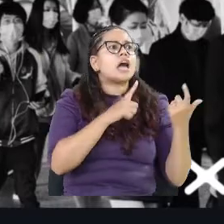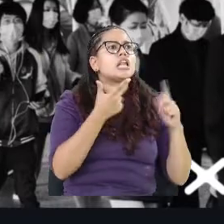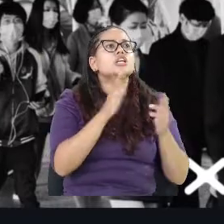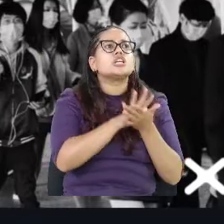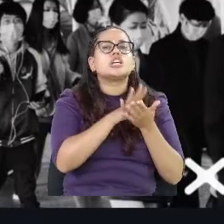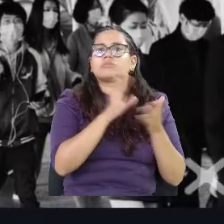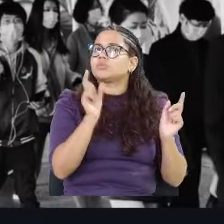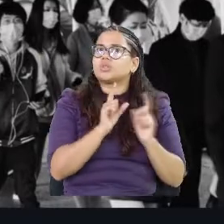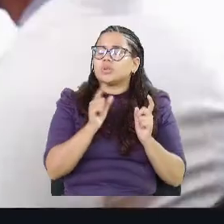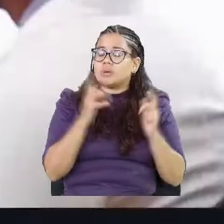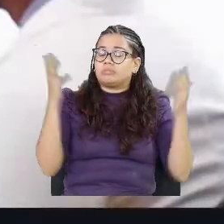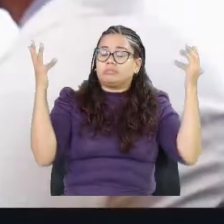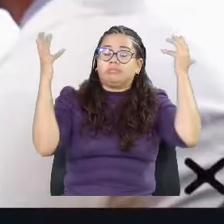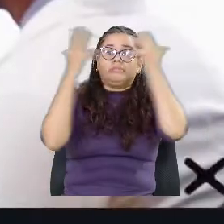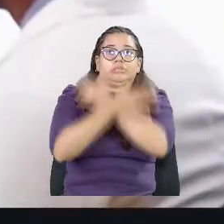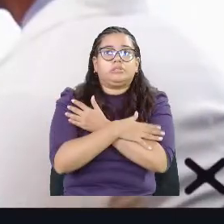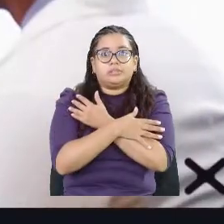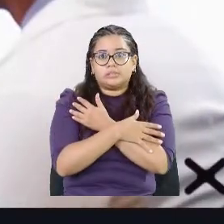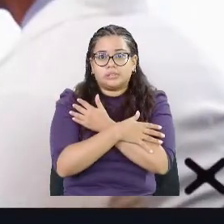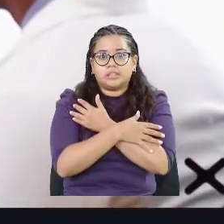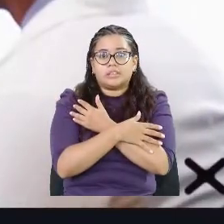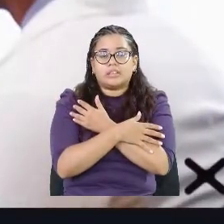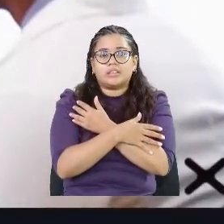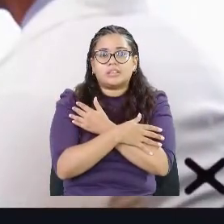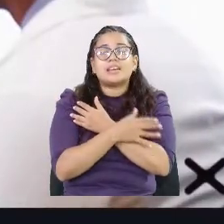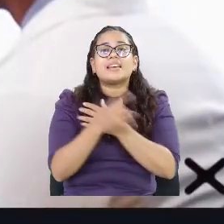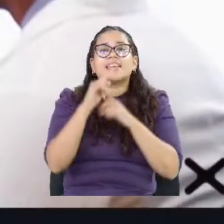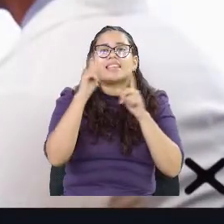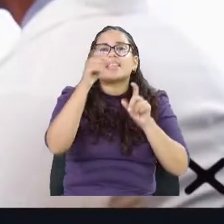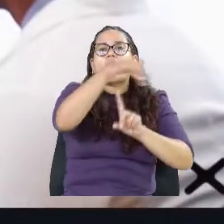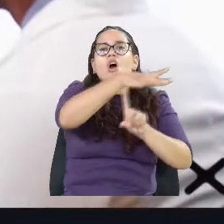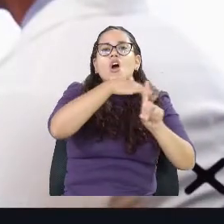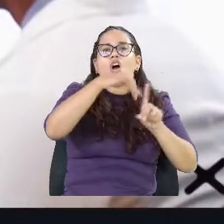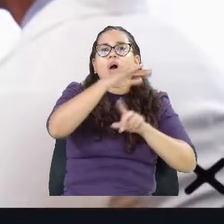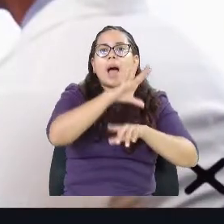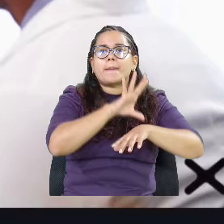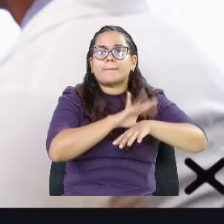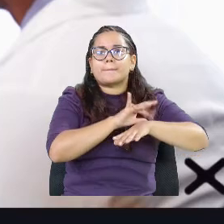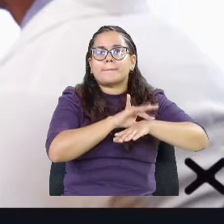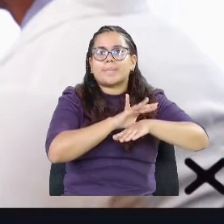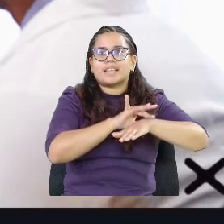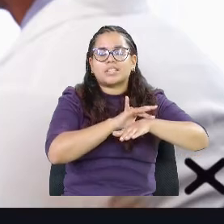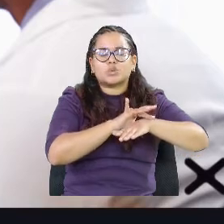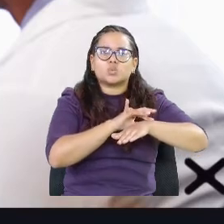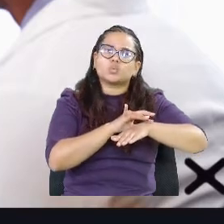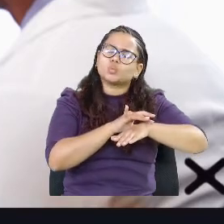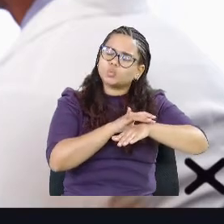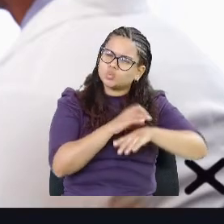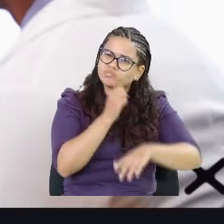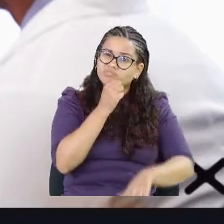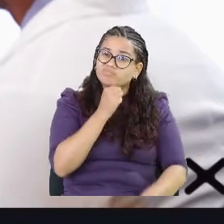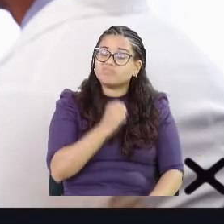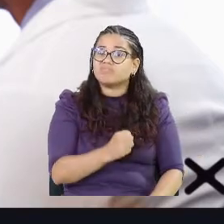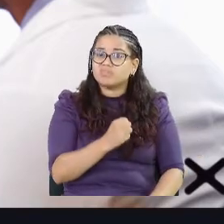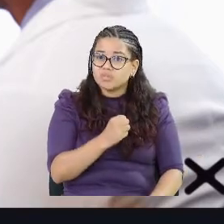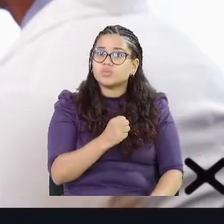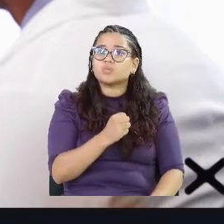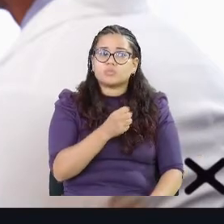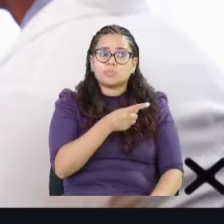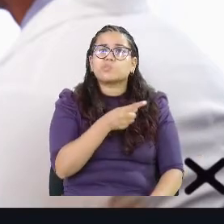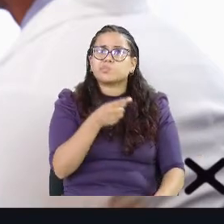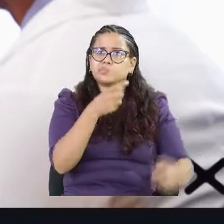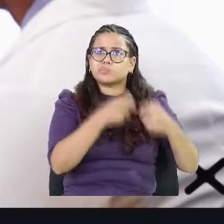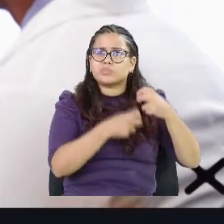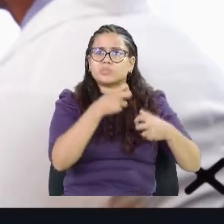esta situación. Y en el contexto médico también esto implicó bastante problemática.